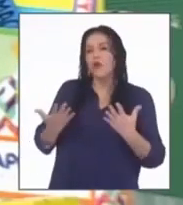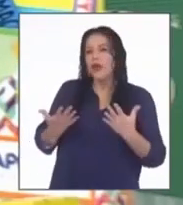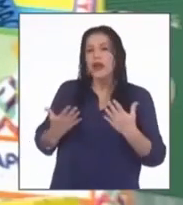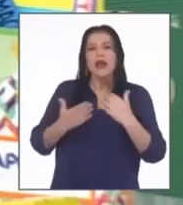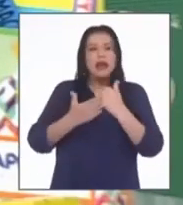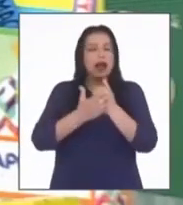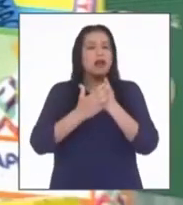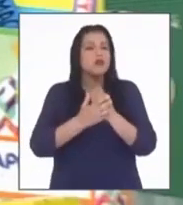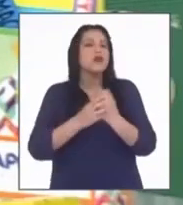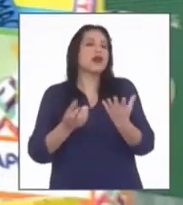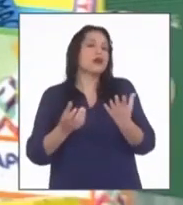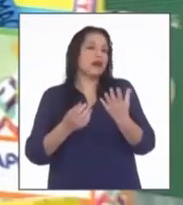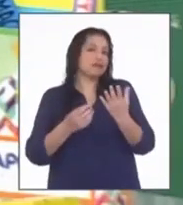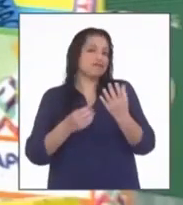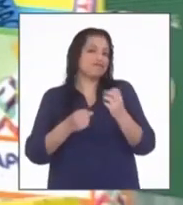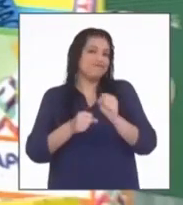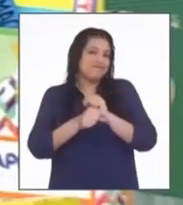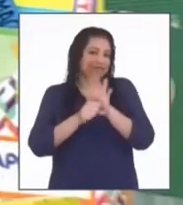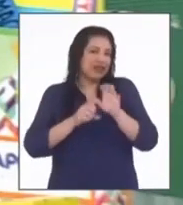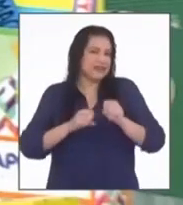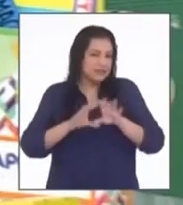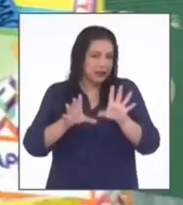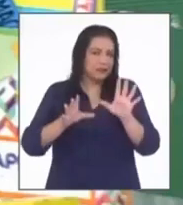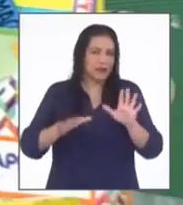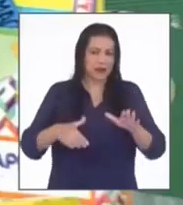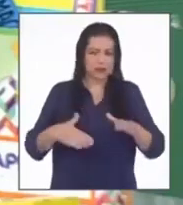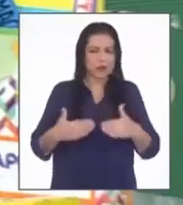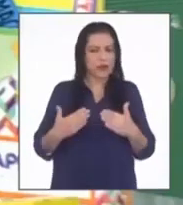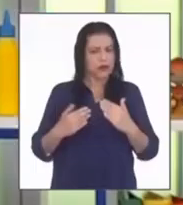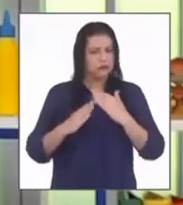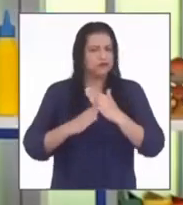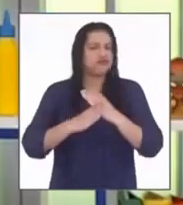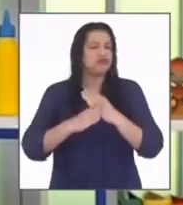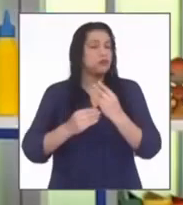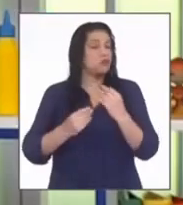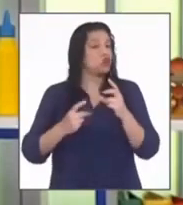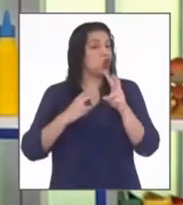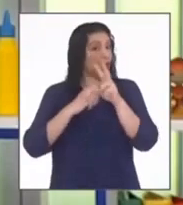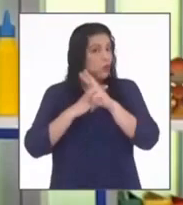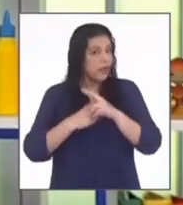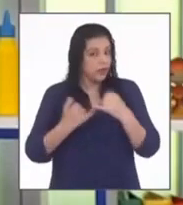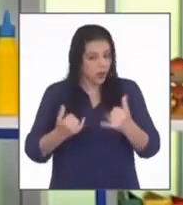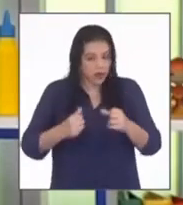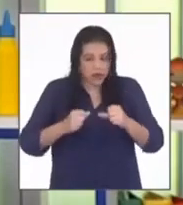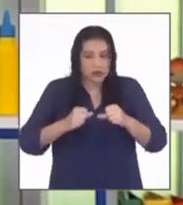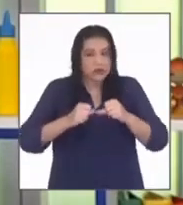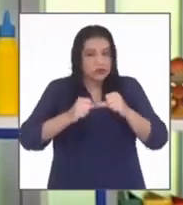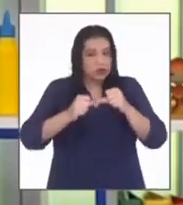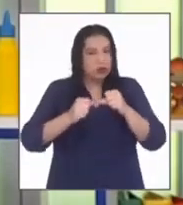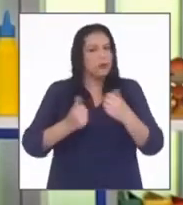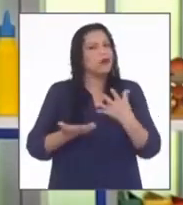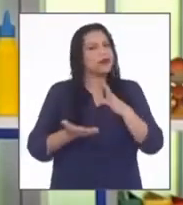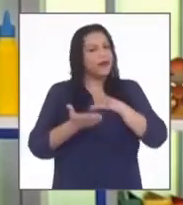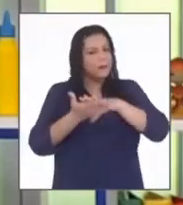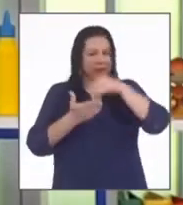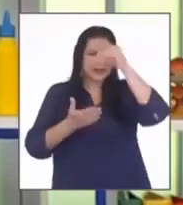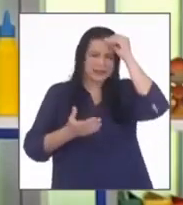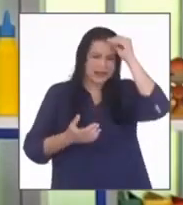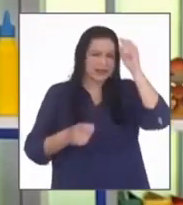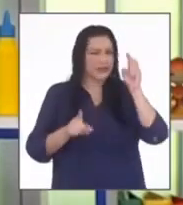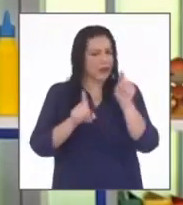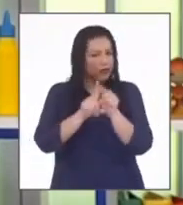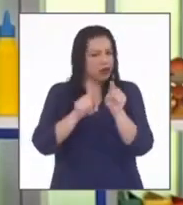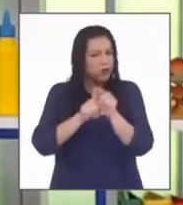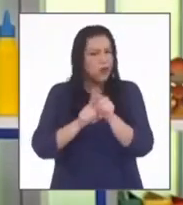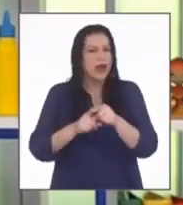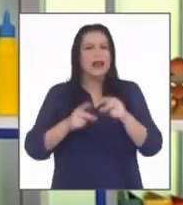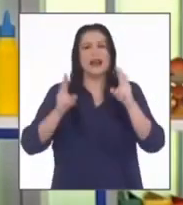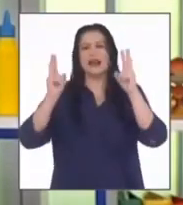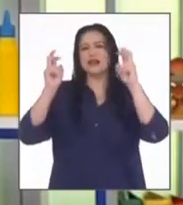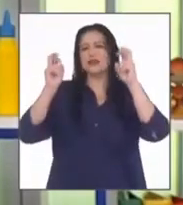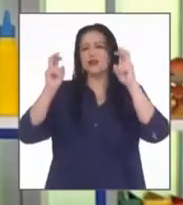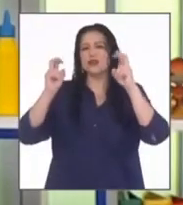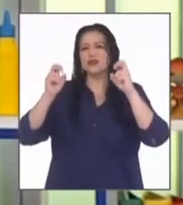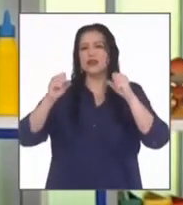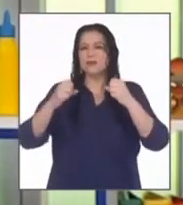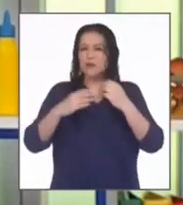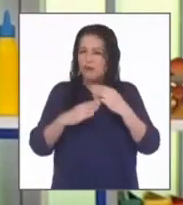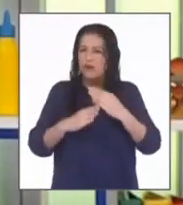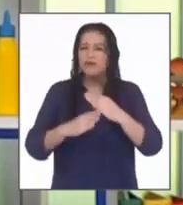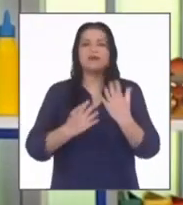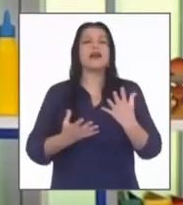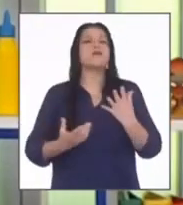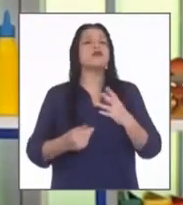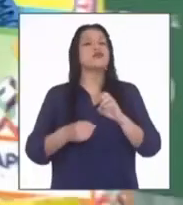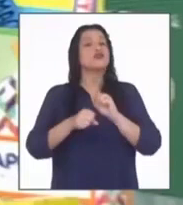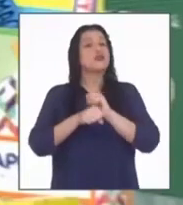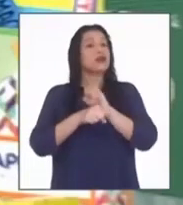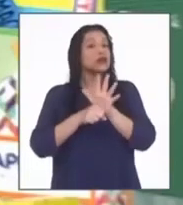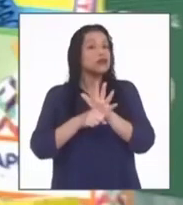local la pandemia y hacerle frente con mucha cautela. Hoy continuamos con esta experiencia de aprendizaje llamada Enfrentamos la pandemia con